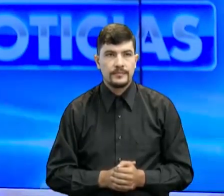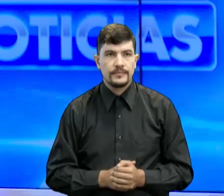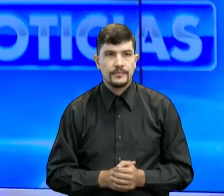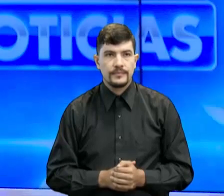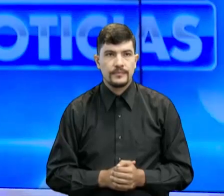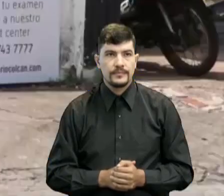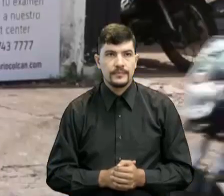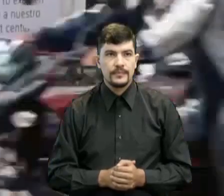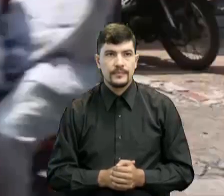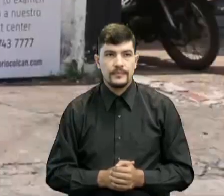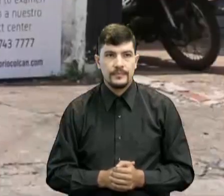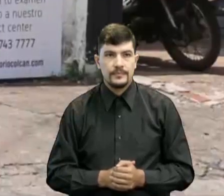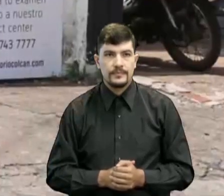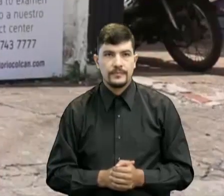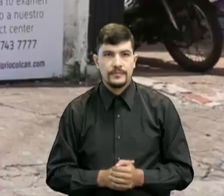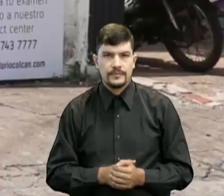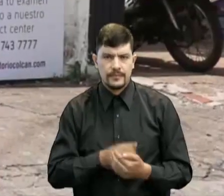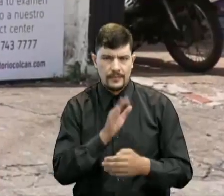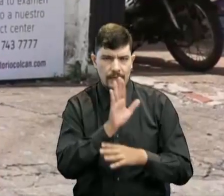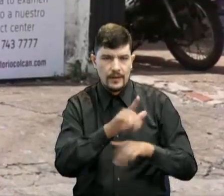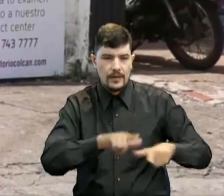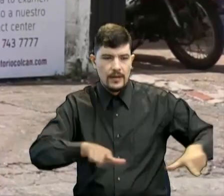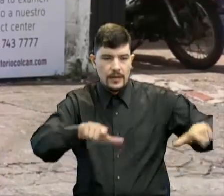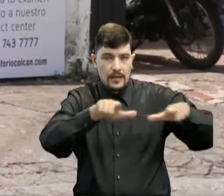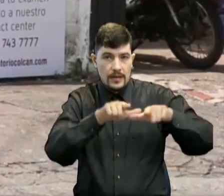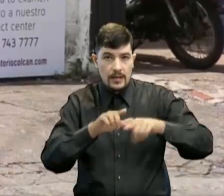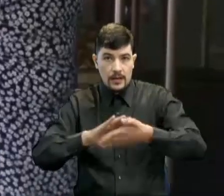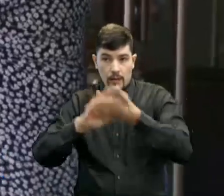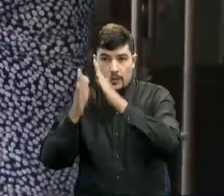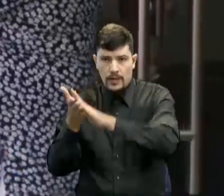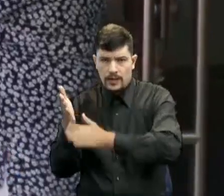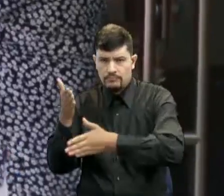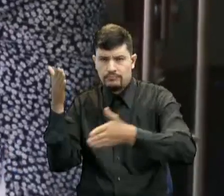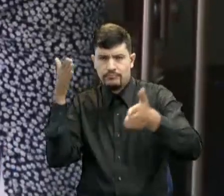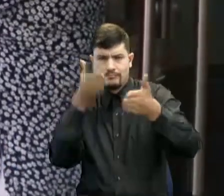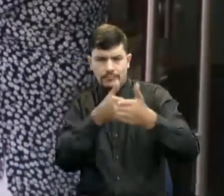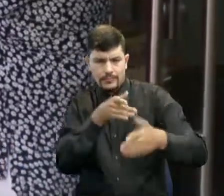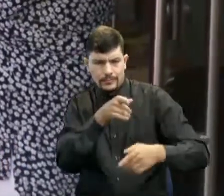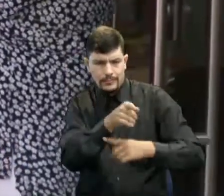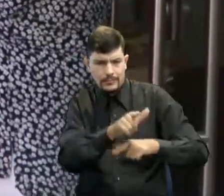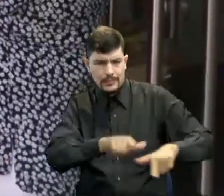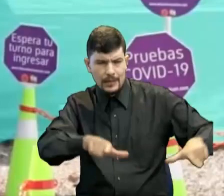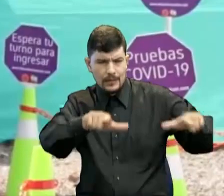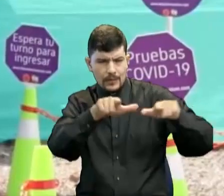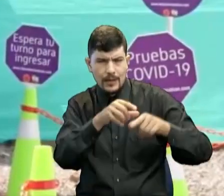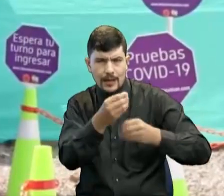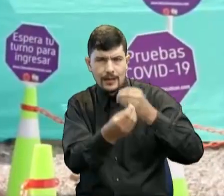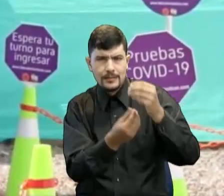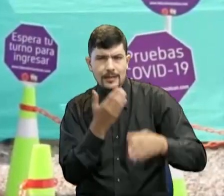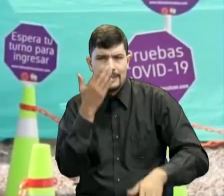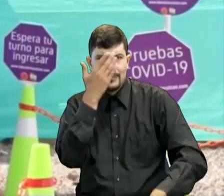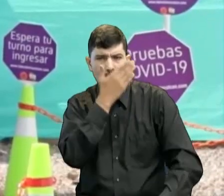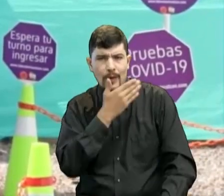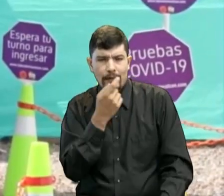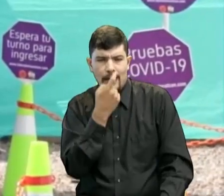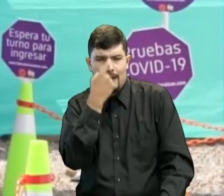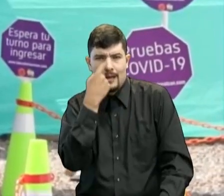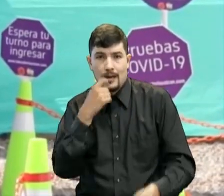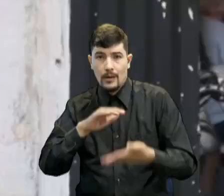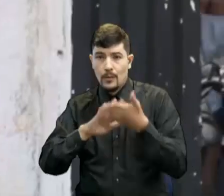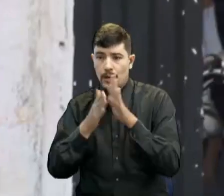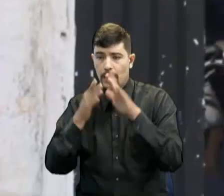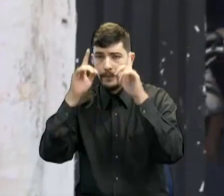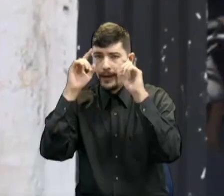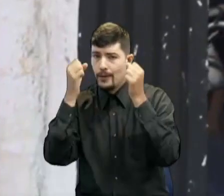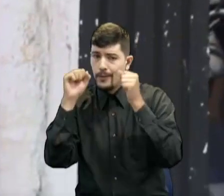años. En este lote, al parecer, y por una denuncia de sus habitantes, se vienen realizando pruebas COVID-19, tema que preocupa a la comunidad